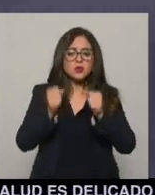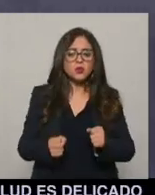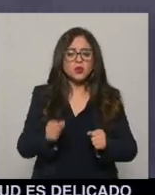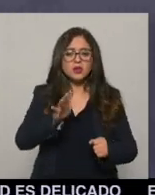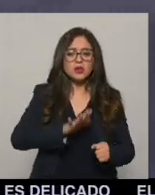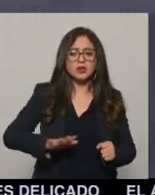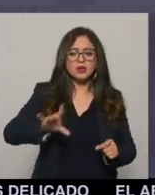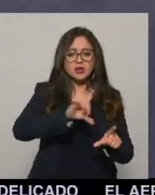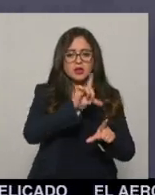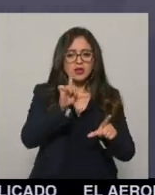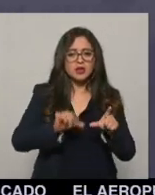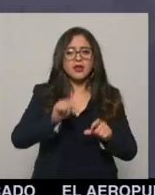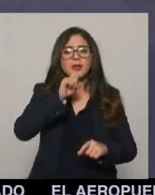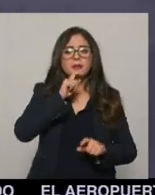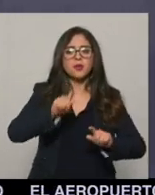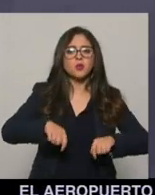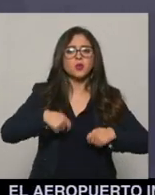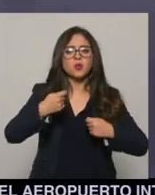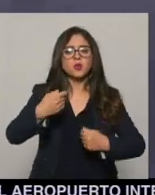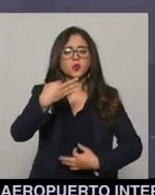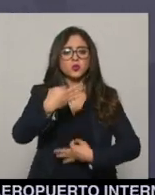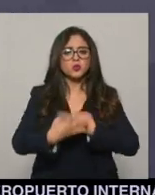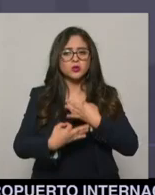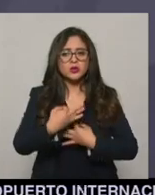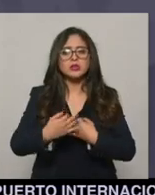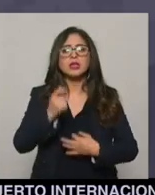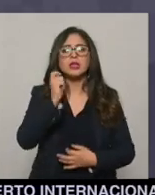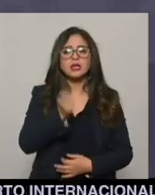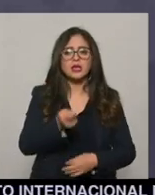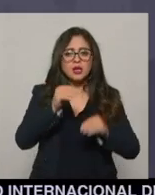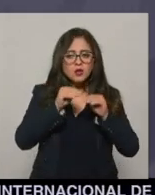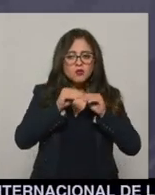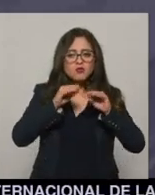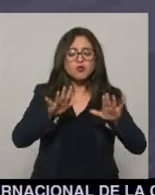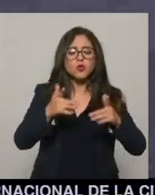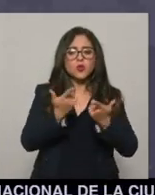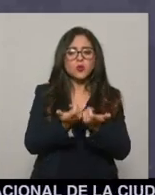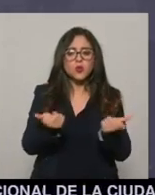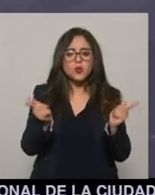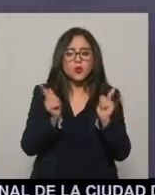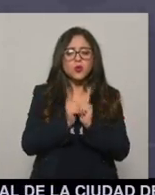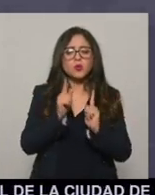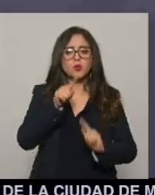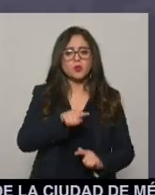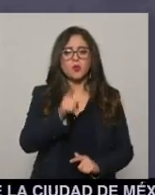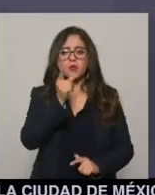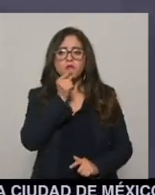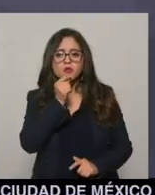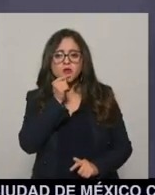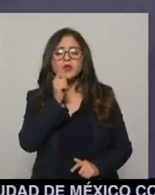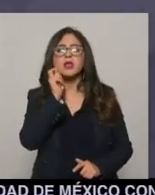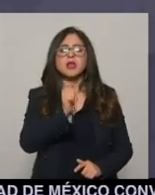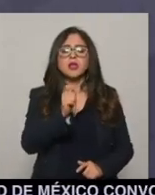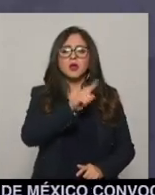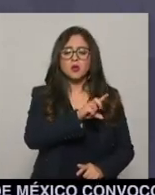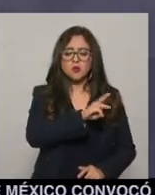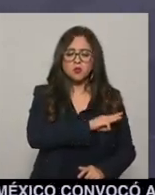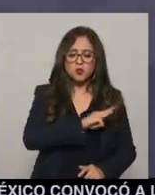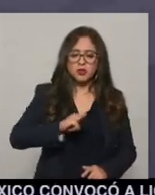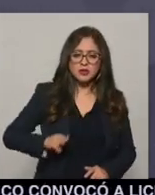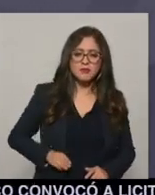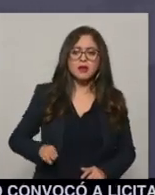justicia, uno de los temas claves es la infiltración de los cuerpos policiales, sobre todo a nivel municipal y estatal, por